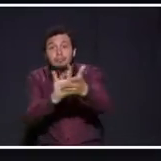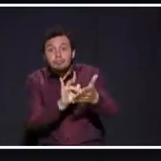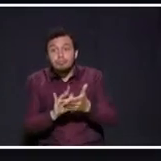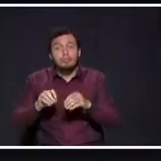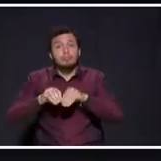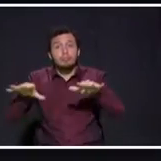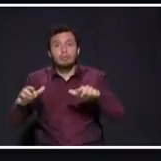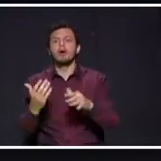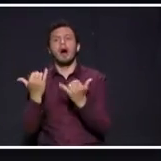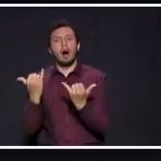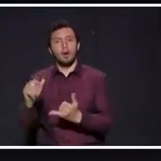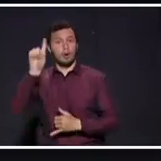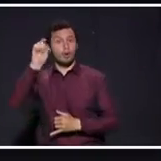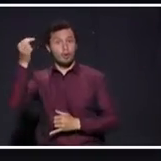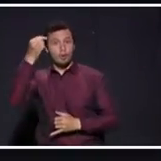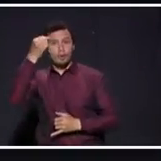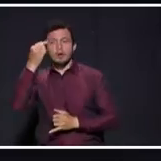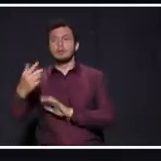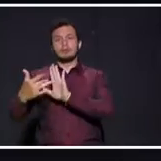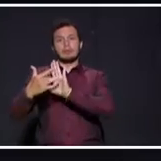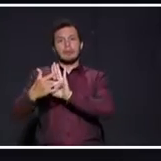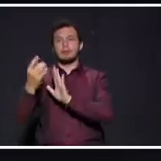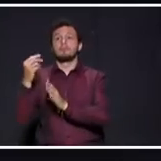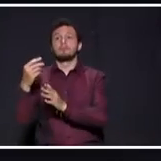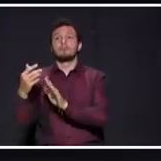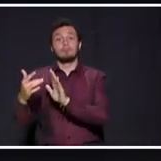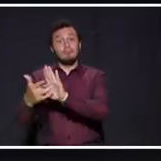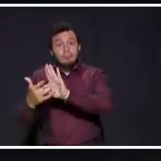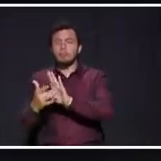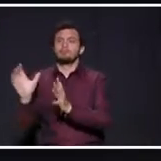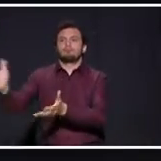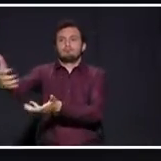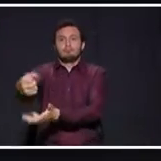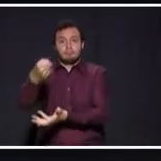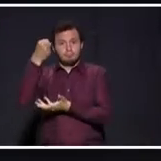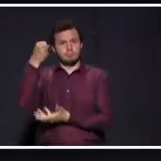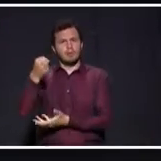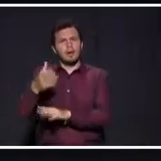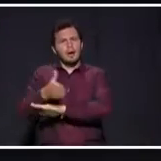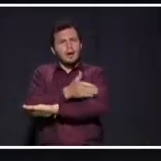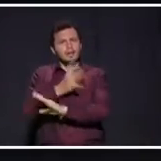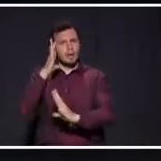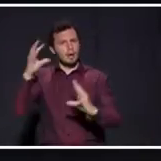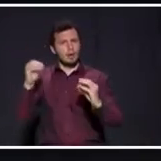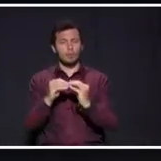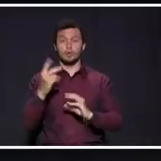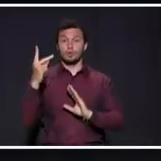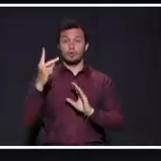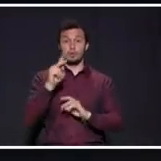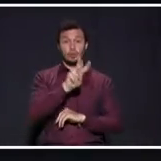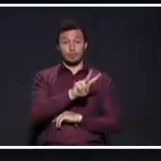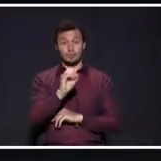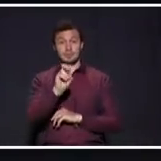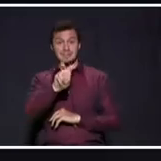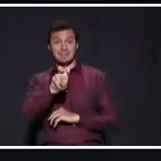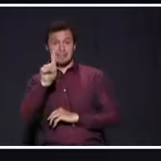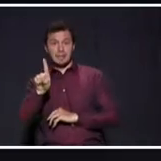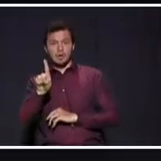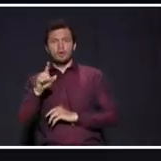de pago de la deuda del metro nosotros acordamos pagar esta deuda en el 2000 71 ya la vamos a pagar el 2 mil 53